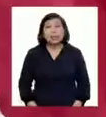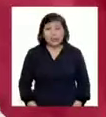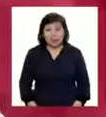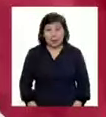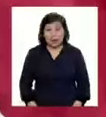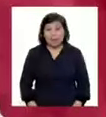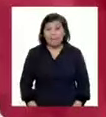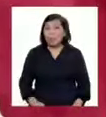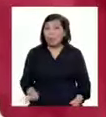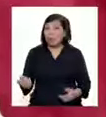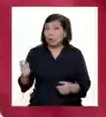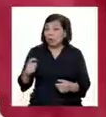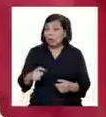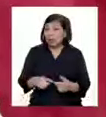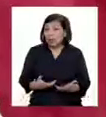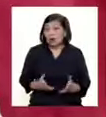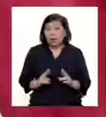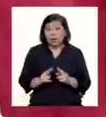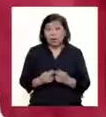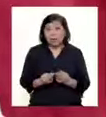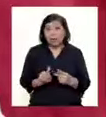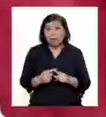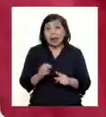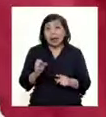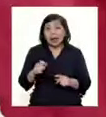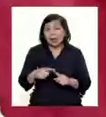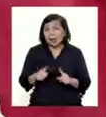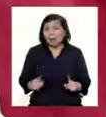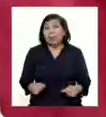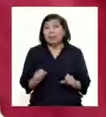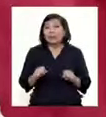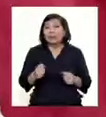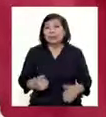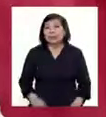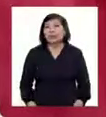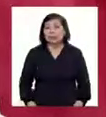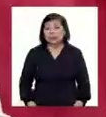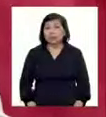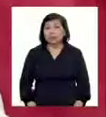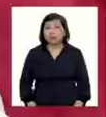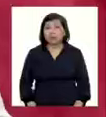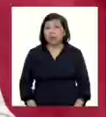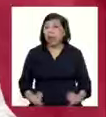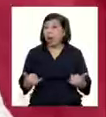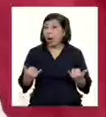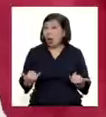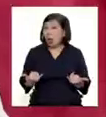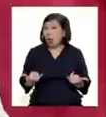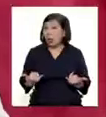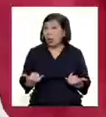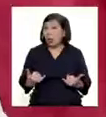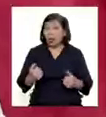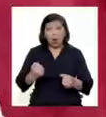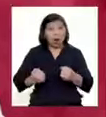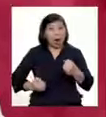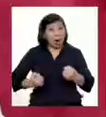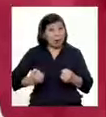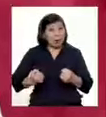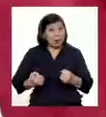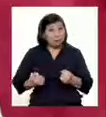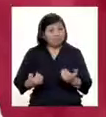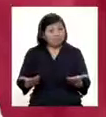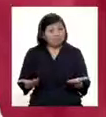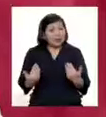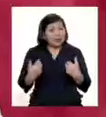justamente porque participó de la reunión de CELATU, es que los, en este caso, los operativos